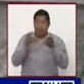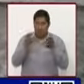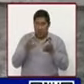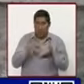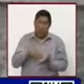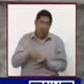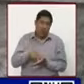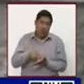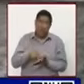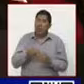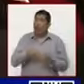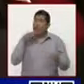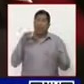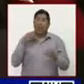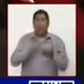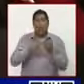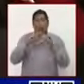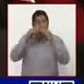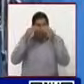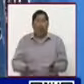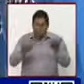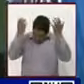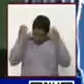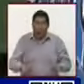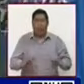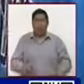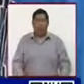se arrodilló, me dijo, sácame de este colegio.